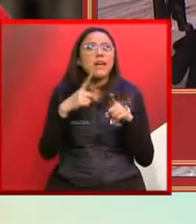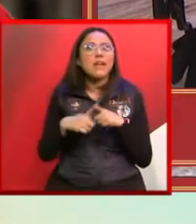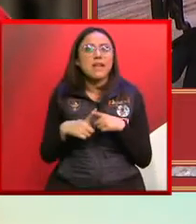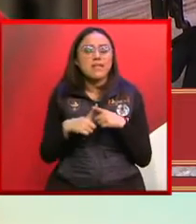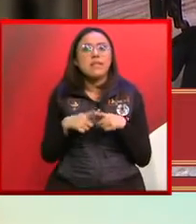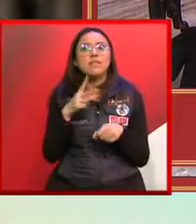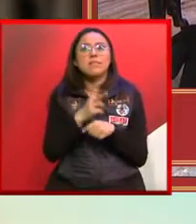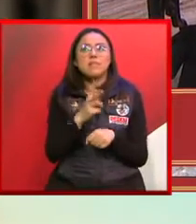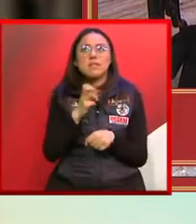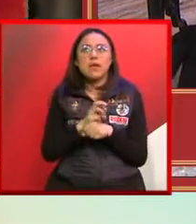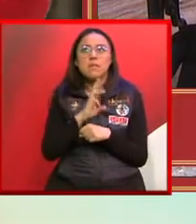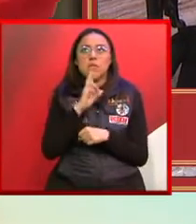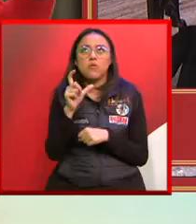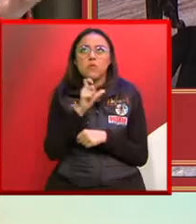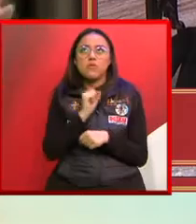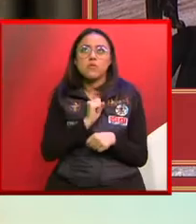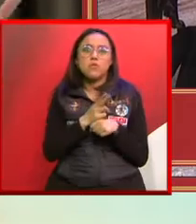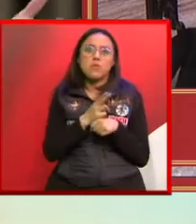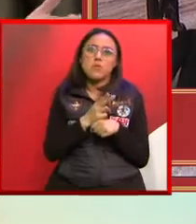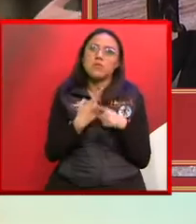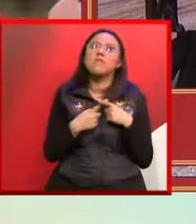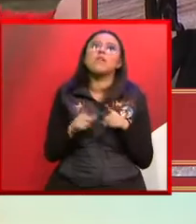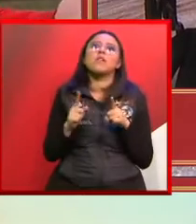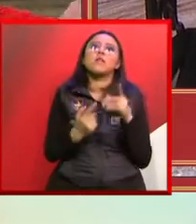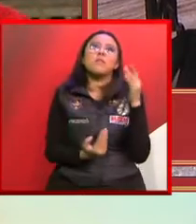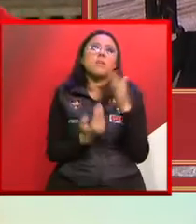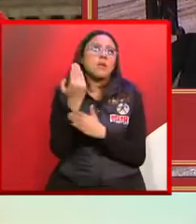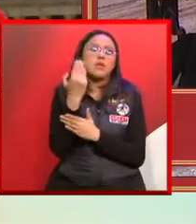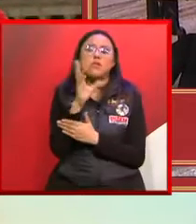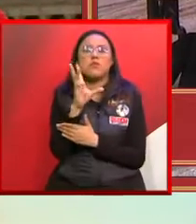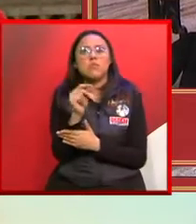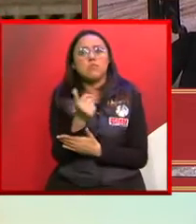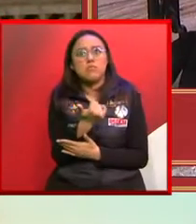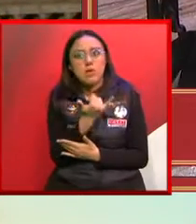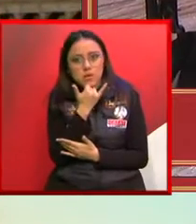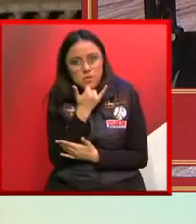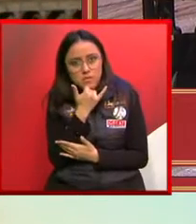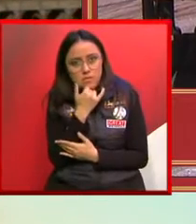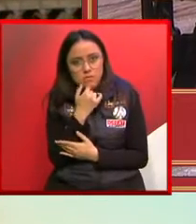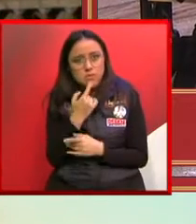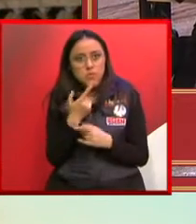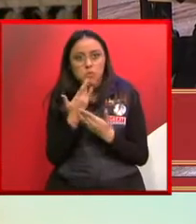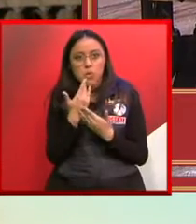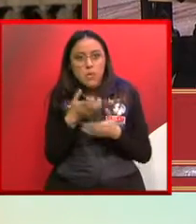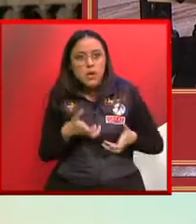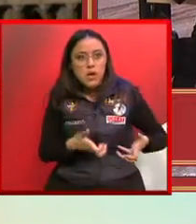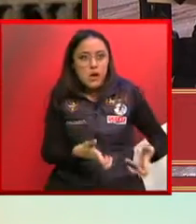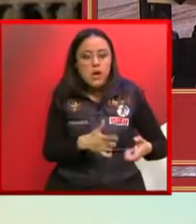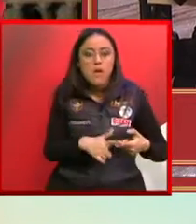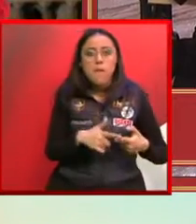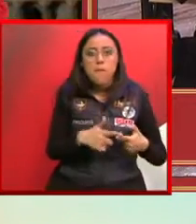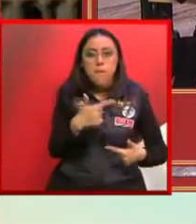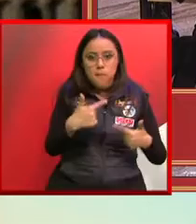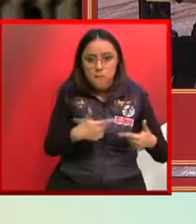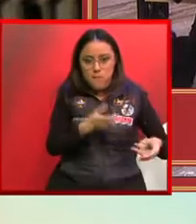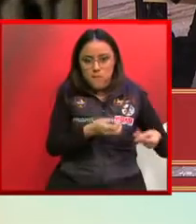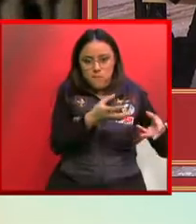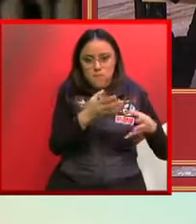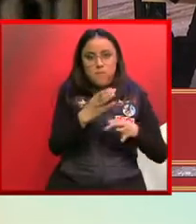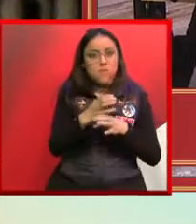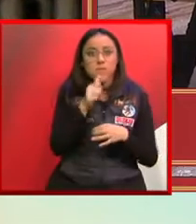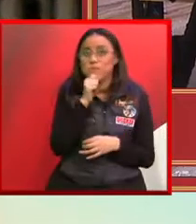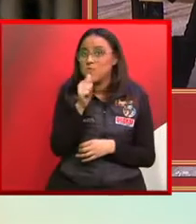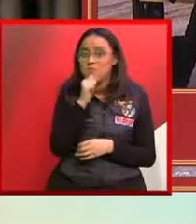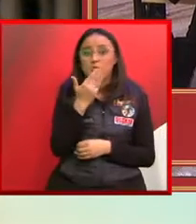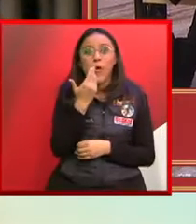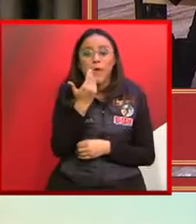inviten a este horario de programa y no cuando tú me invitas al programa ese. Qué bárbara, pero si no han puesto las calles todavía, el lechero no ha entregado la leche.